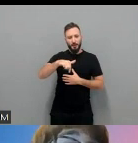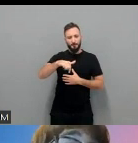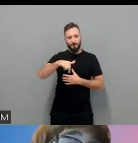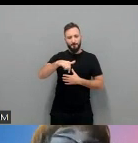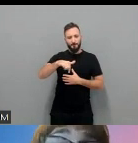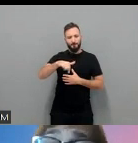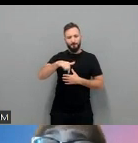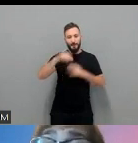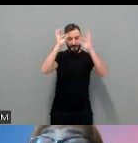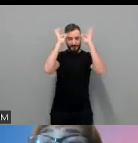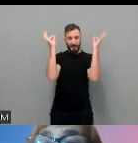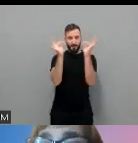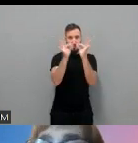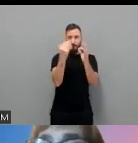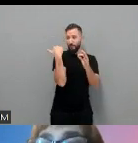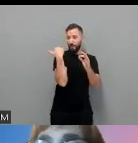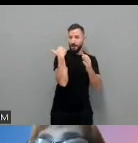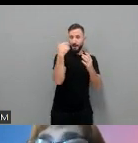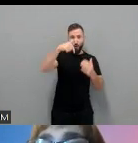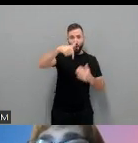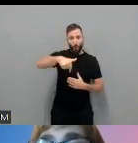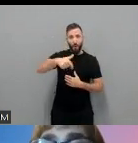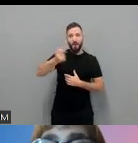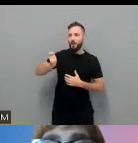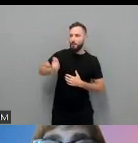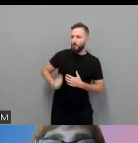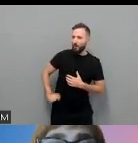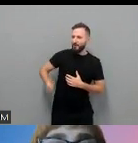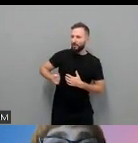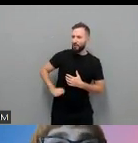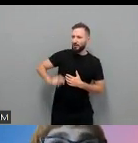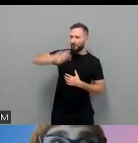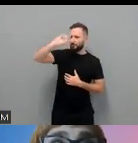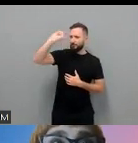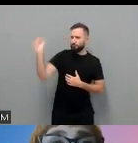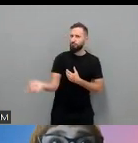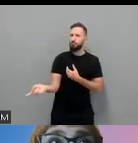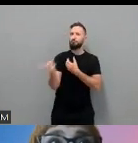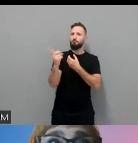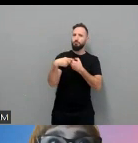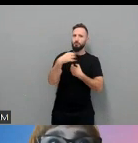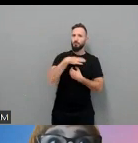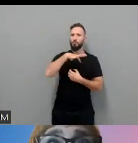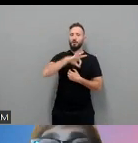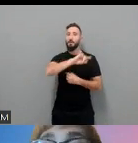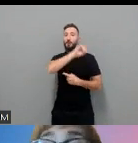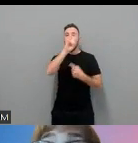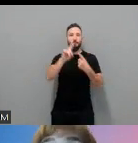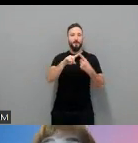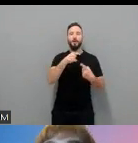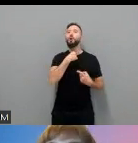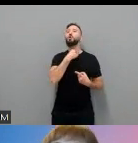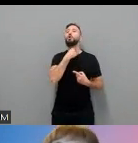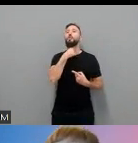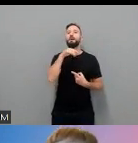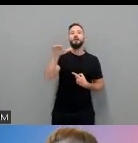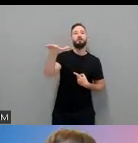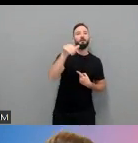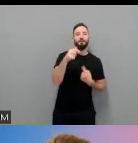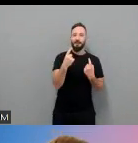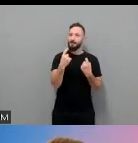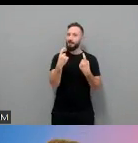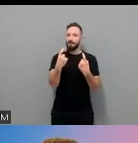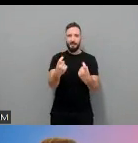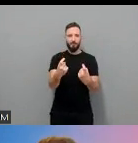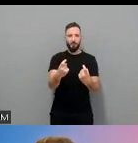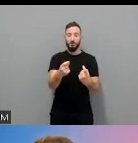a lo largo de este seminario, otras profesiones. Pero necesitamos contar con los logopedas, porque si no, muchas veces lo que ocurre en